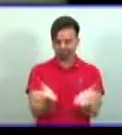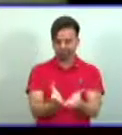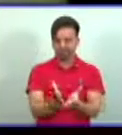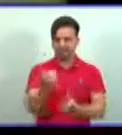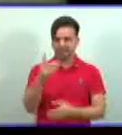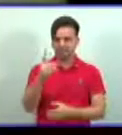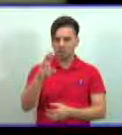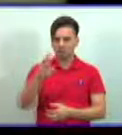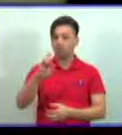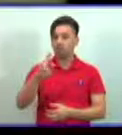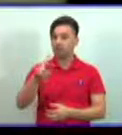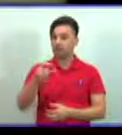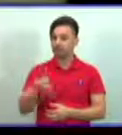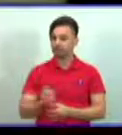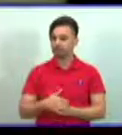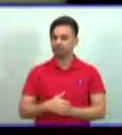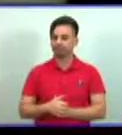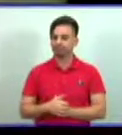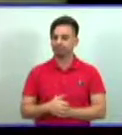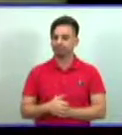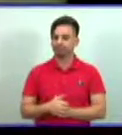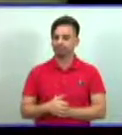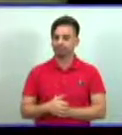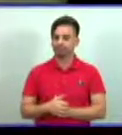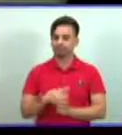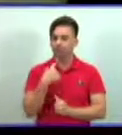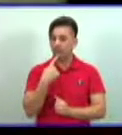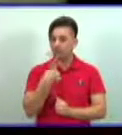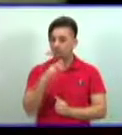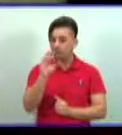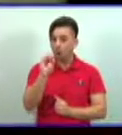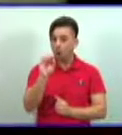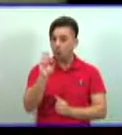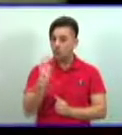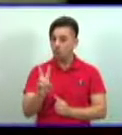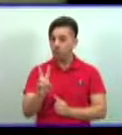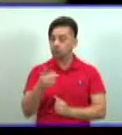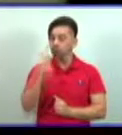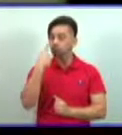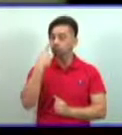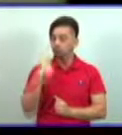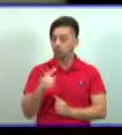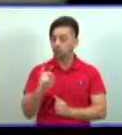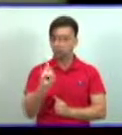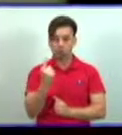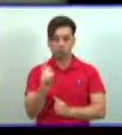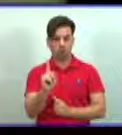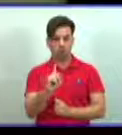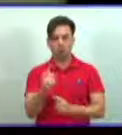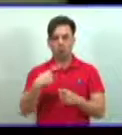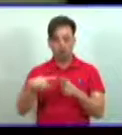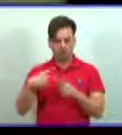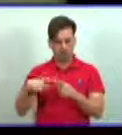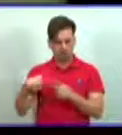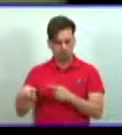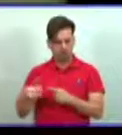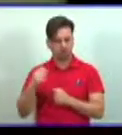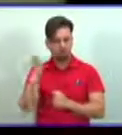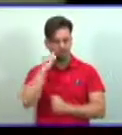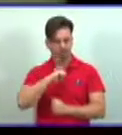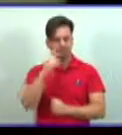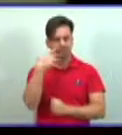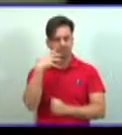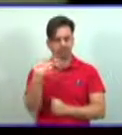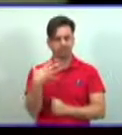Incluso no solo estamos hablando de oxígeno, hay otros gases que conforman la atmósfera y que también son necesarios para